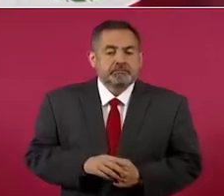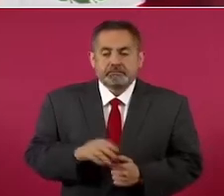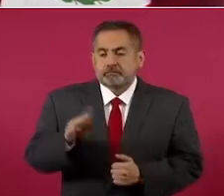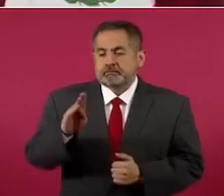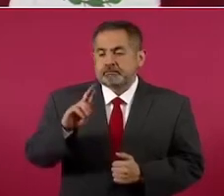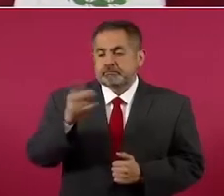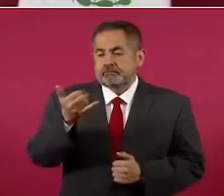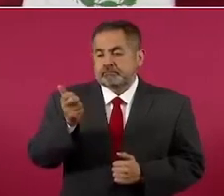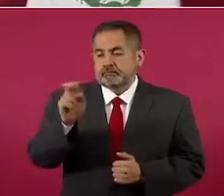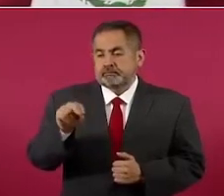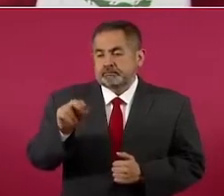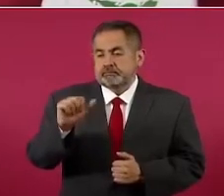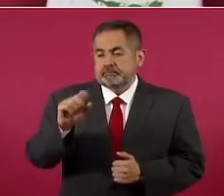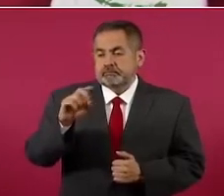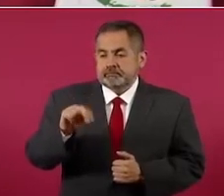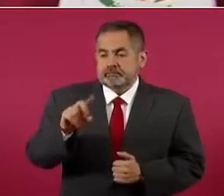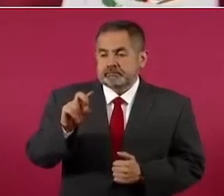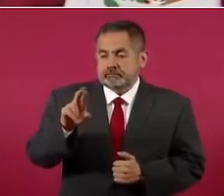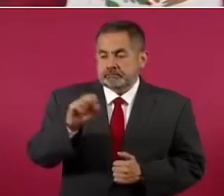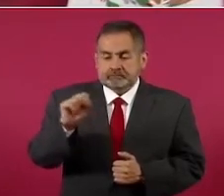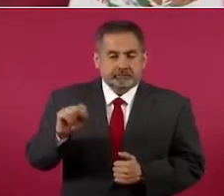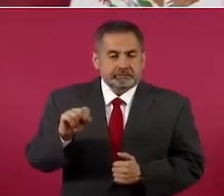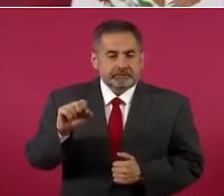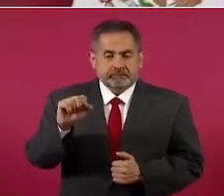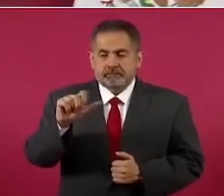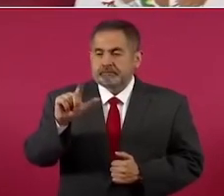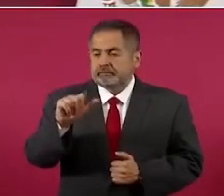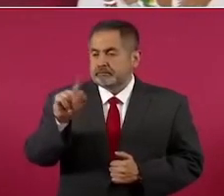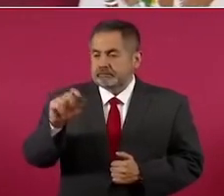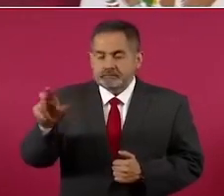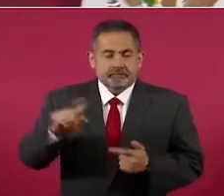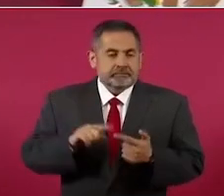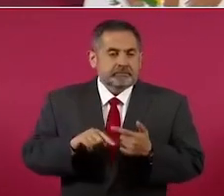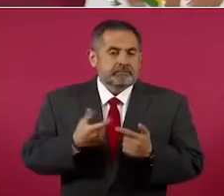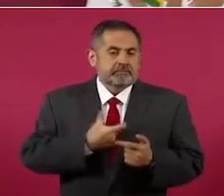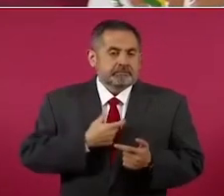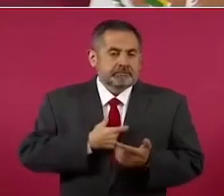Brian Andrés Salazar Pérez, bronce,